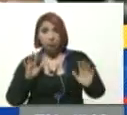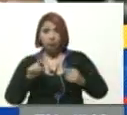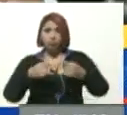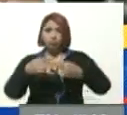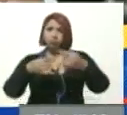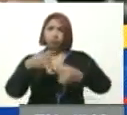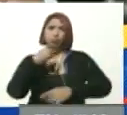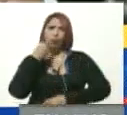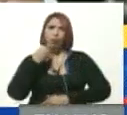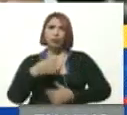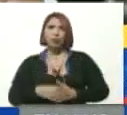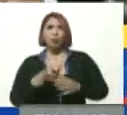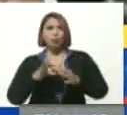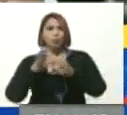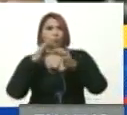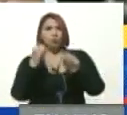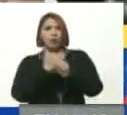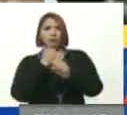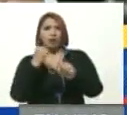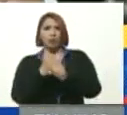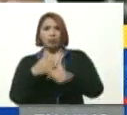generaciones, unidos, trabajando,